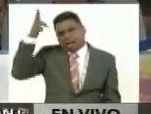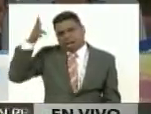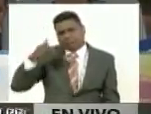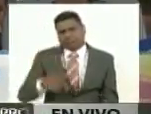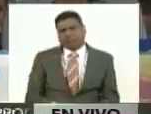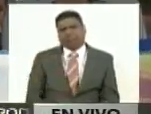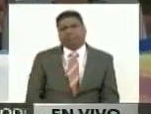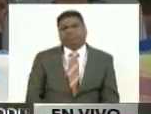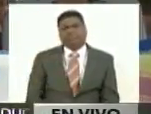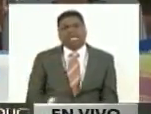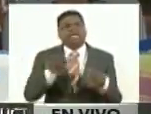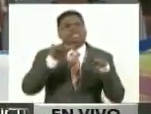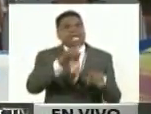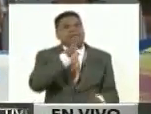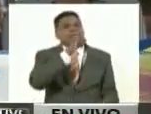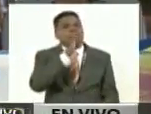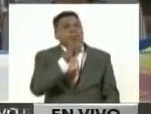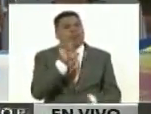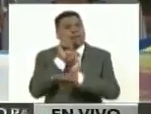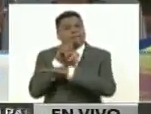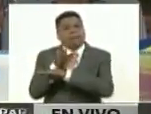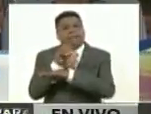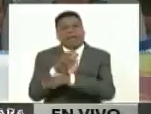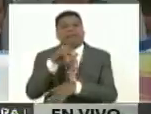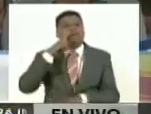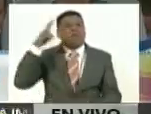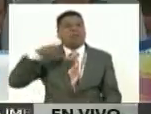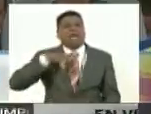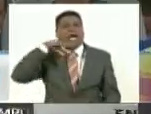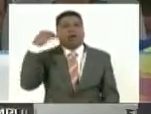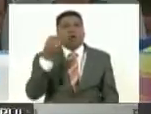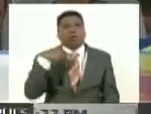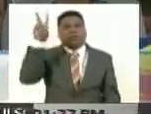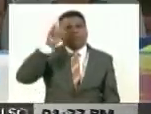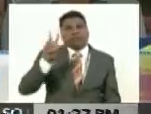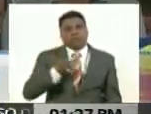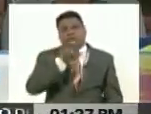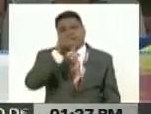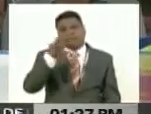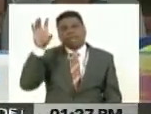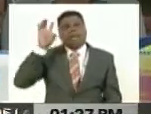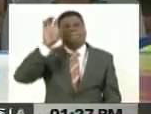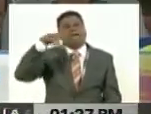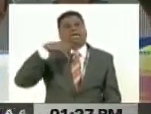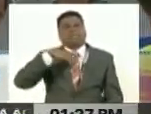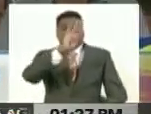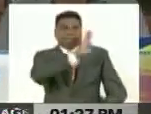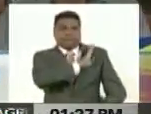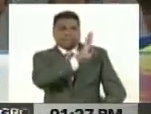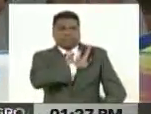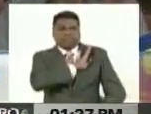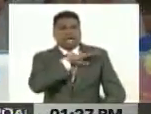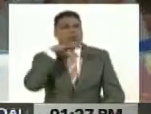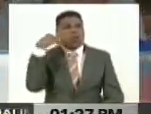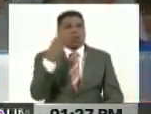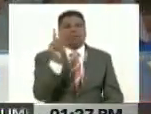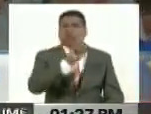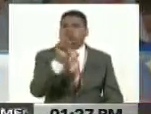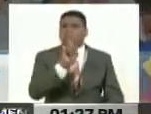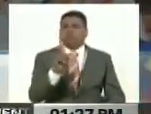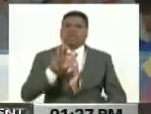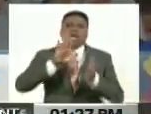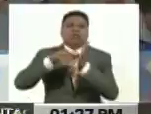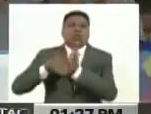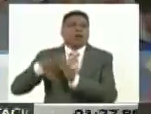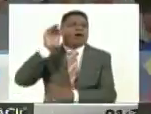Y es el mensaje, en verdad, va dirigido a los jóvenes de Venezuela. Esta patria le pertenece a los jóvenes. No se dejen robar